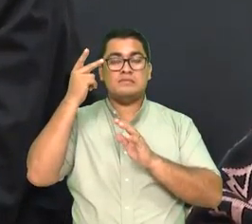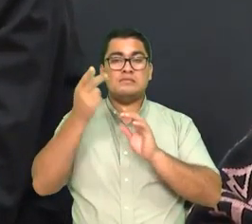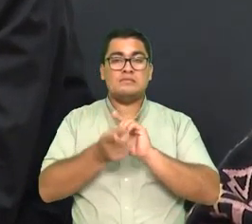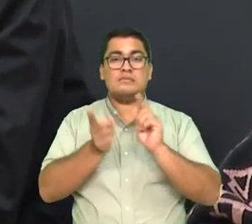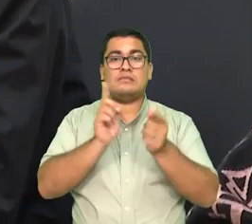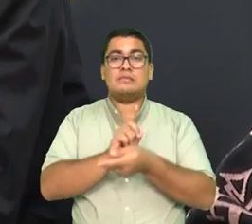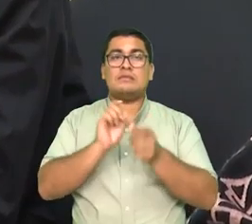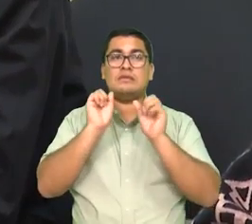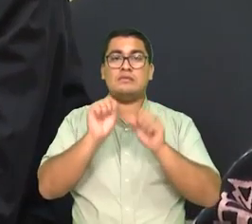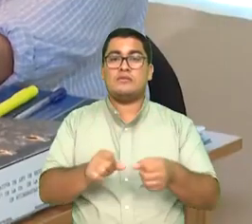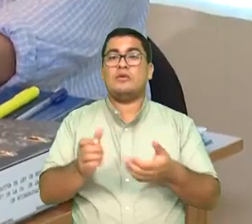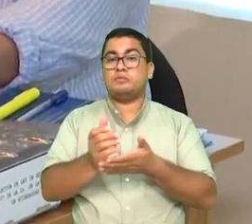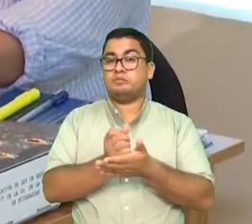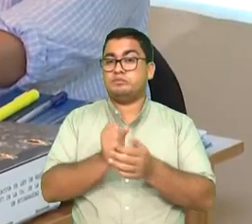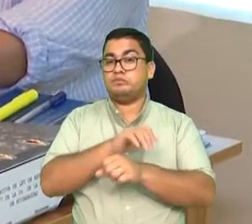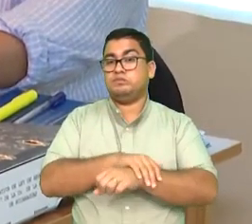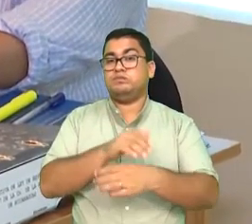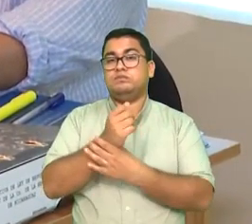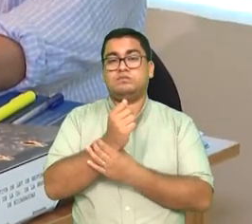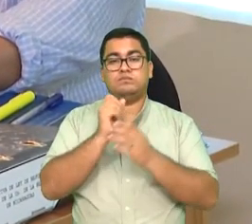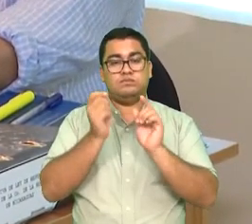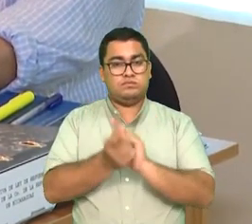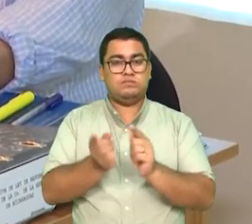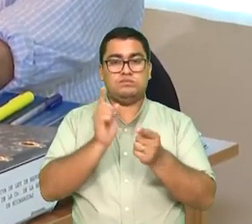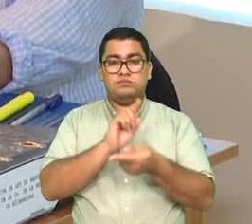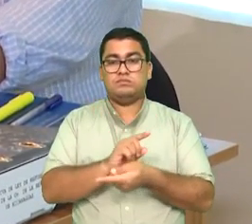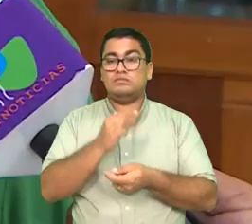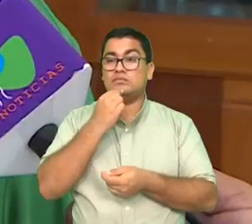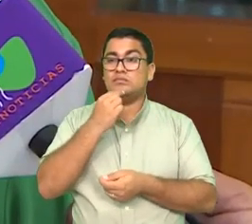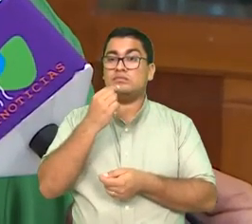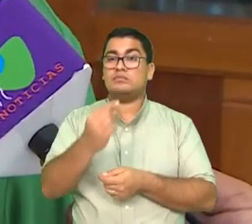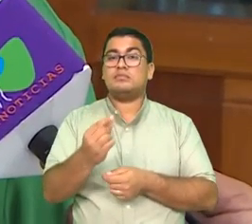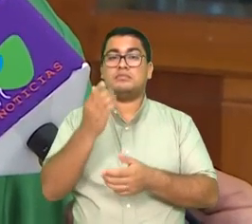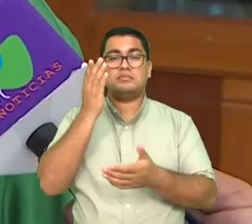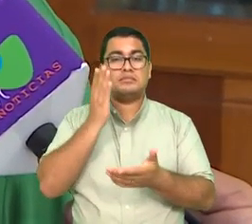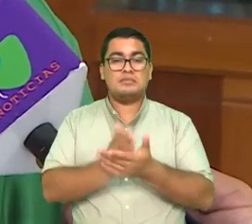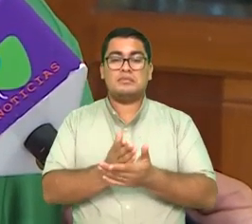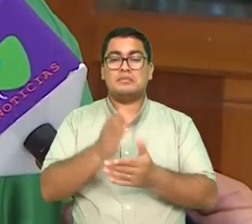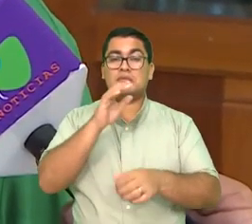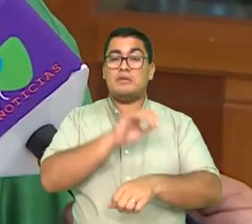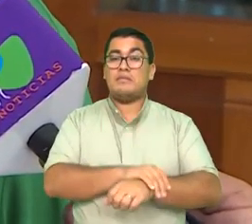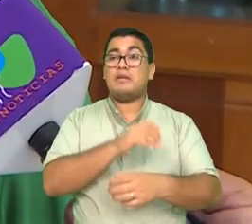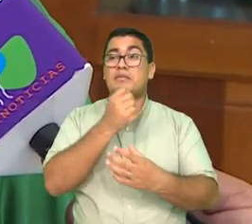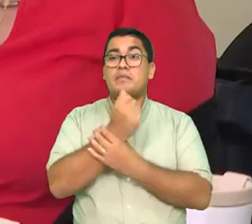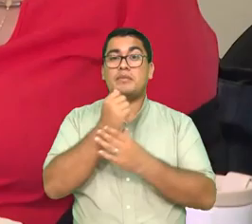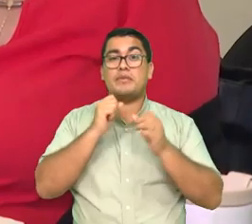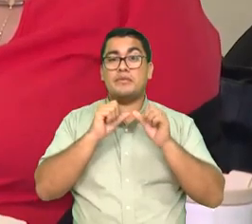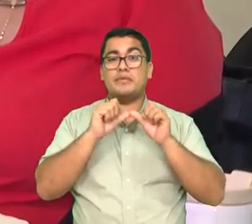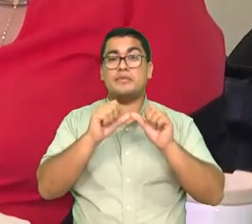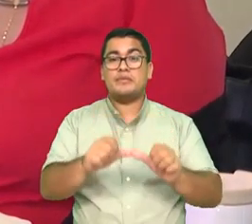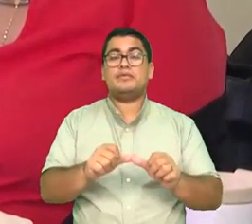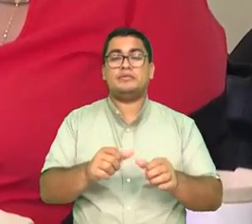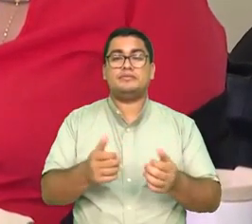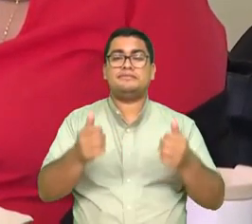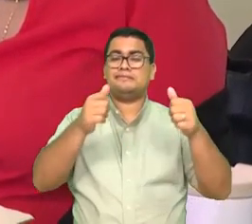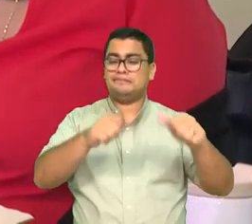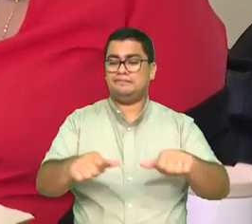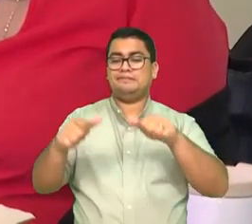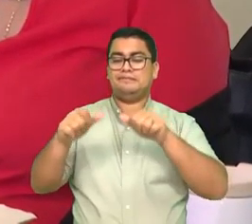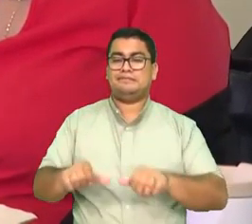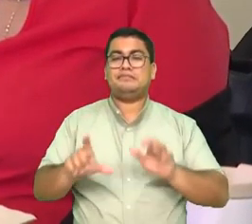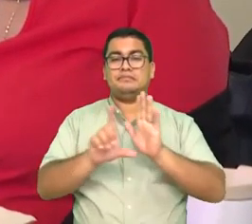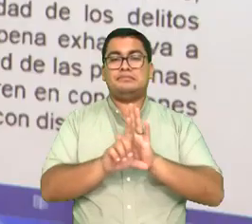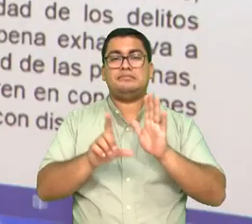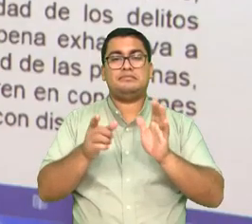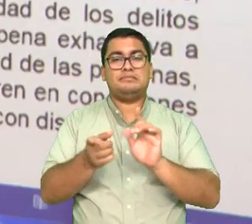la reforma penal y poder establecer la pena de prisión perpetua. Con la aprobación de estas